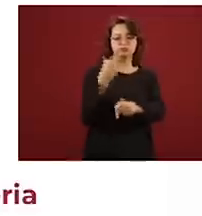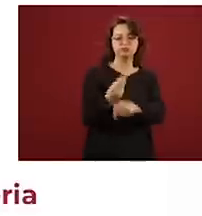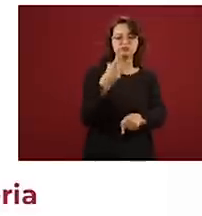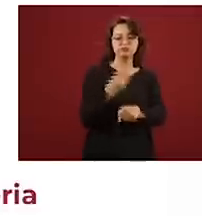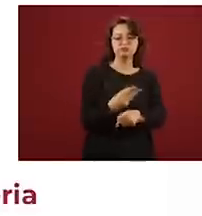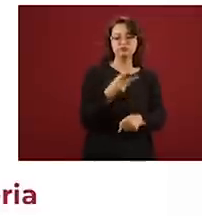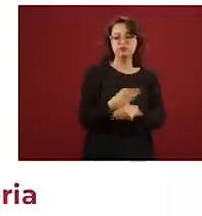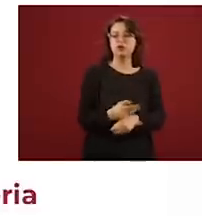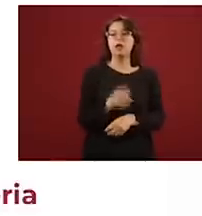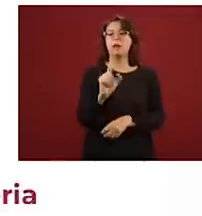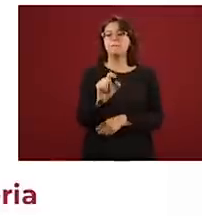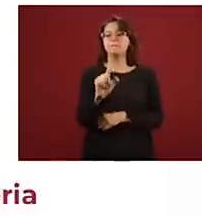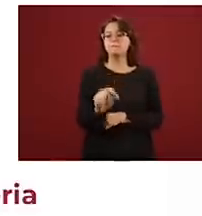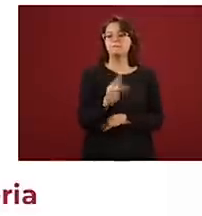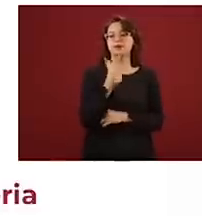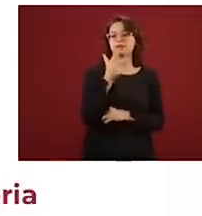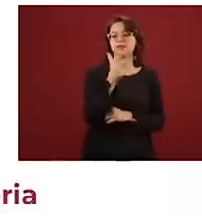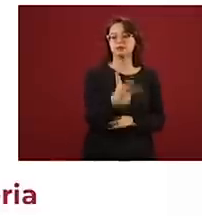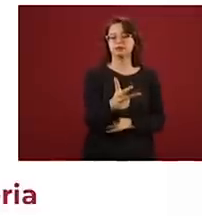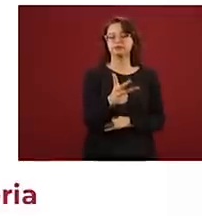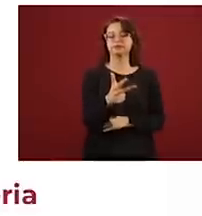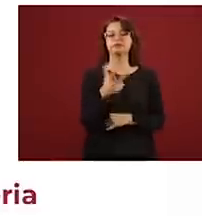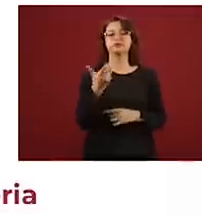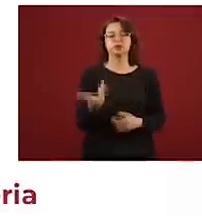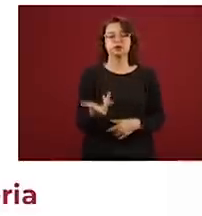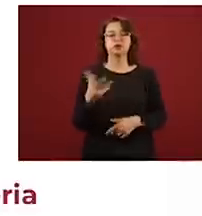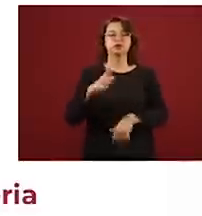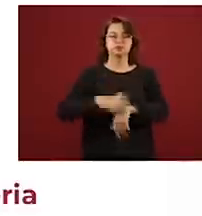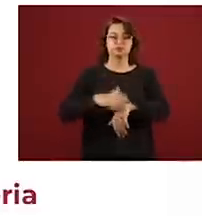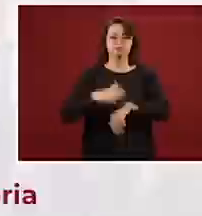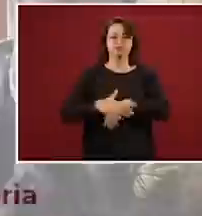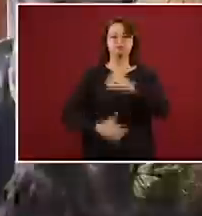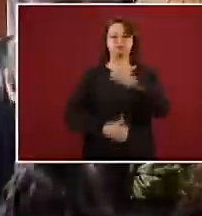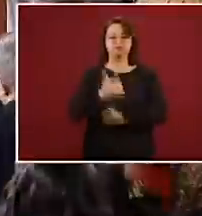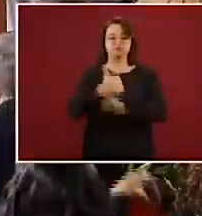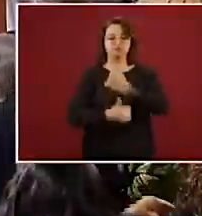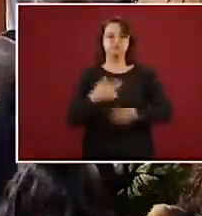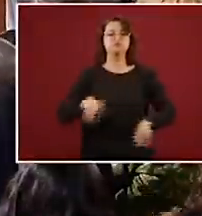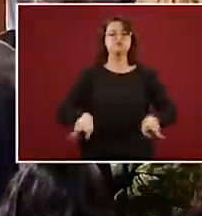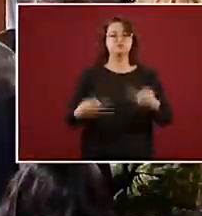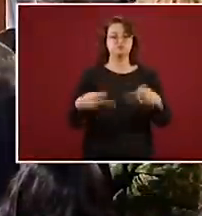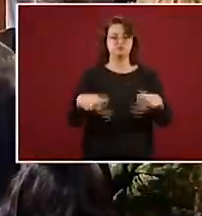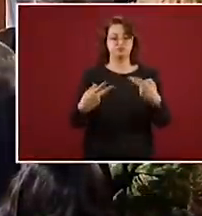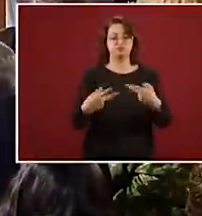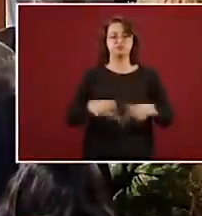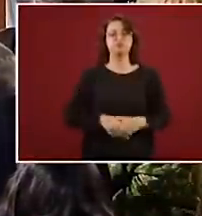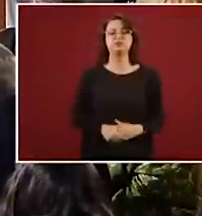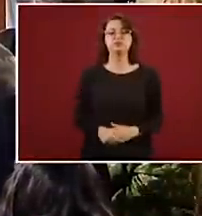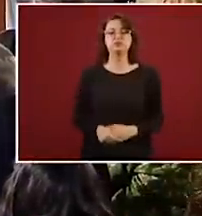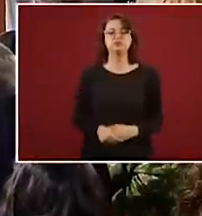y 28 a ser enajenadas a través de la convocatoria que estamos presentando el día de hoy.